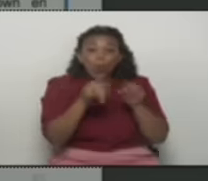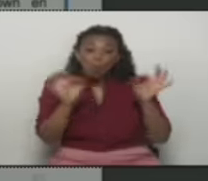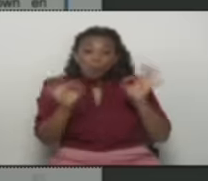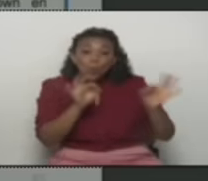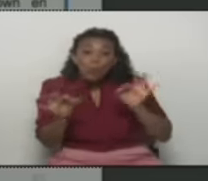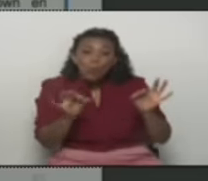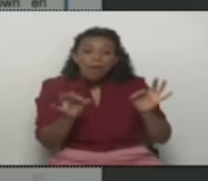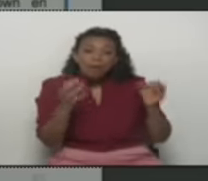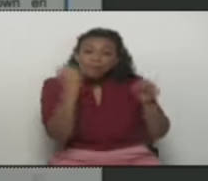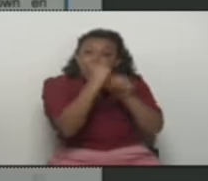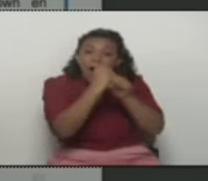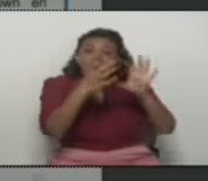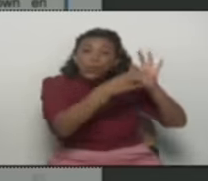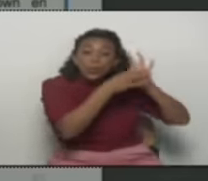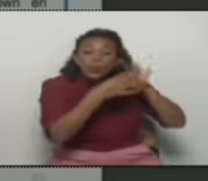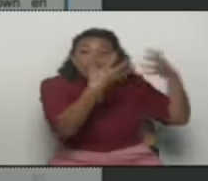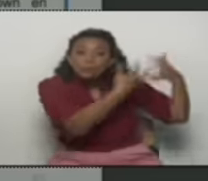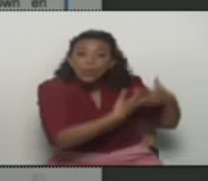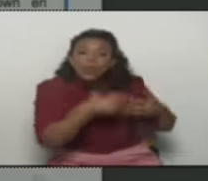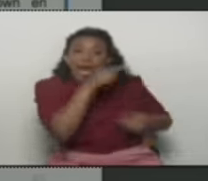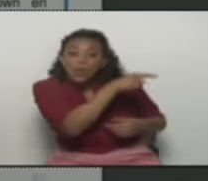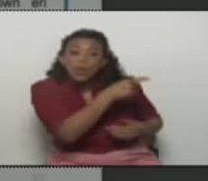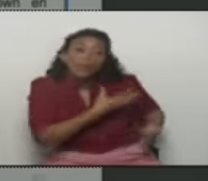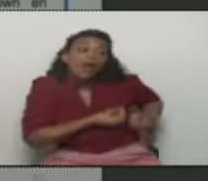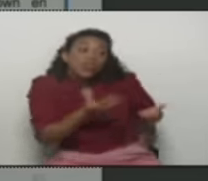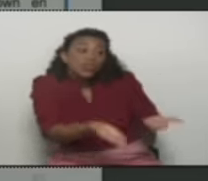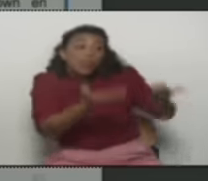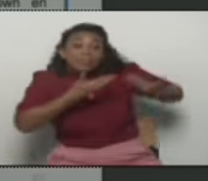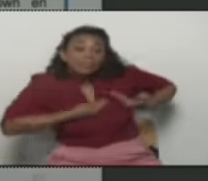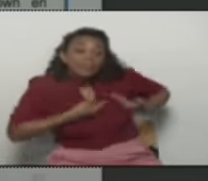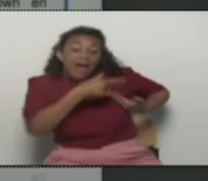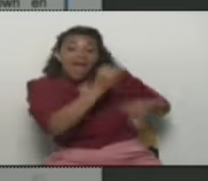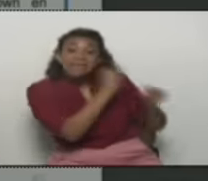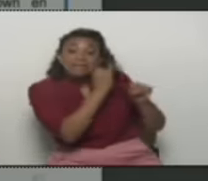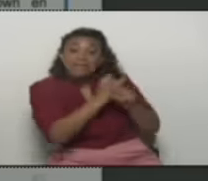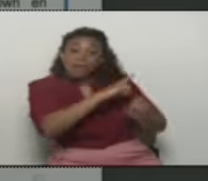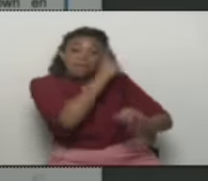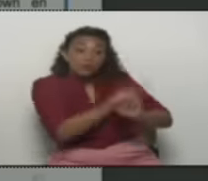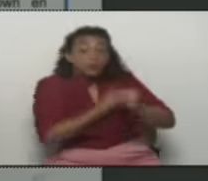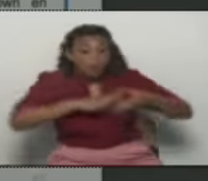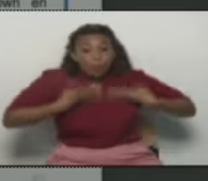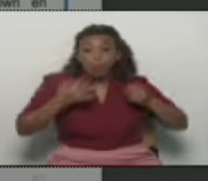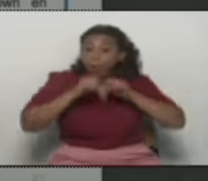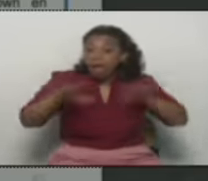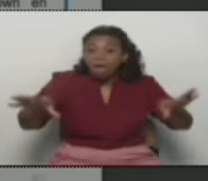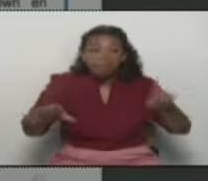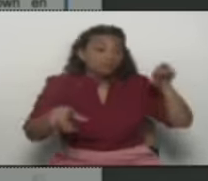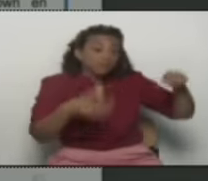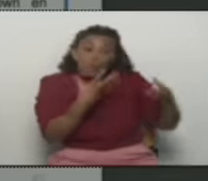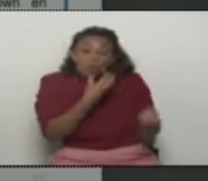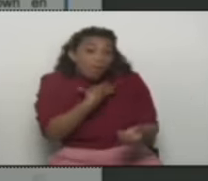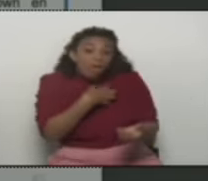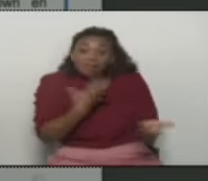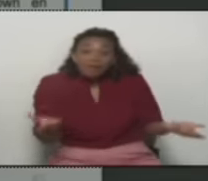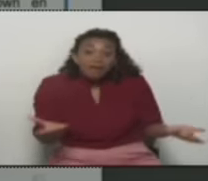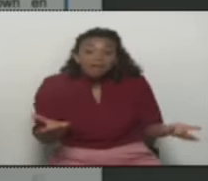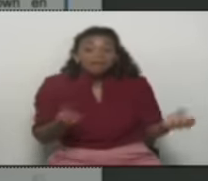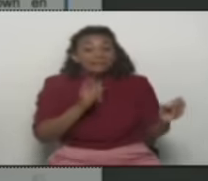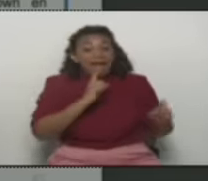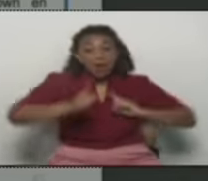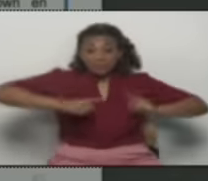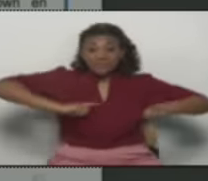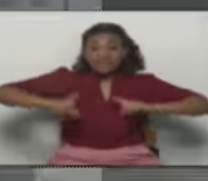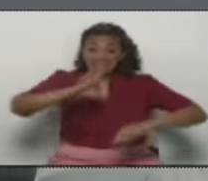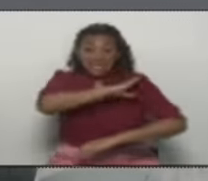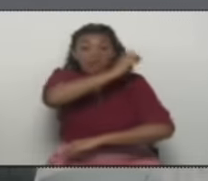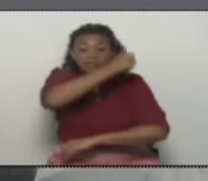tenemos que trabajar con el gobierno de Estados Unidos, dice ahí abajo, la traducción del inglés, y porque sin ellos no somos nada. Pero luego hay un exdirector de la CIA que